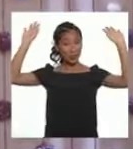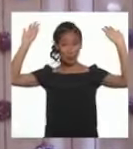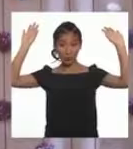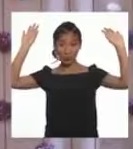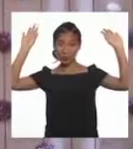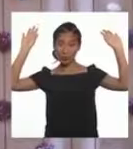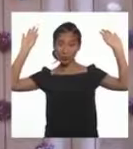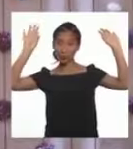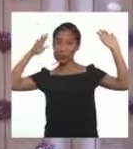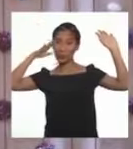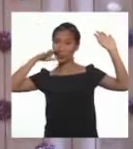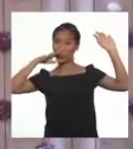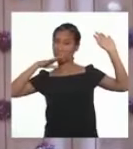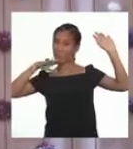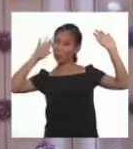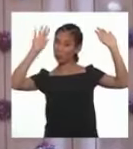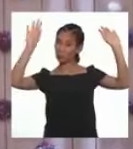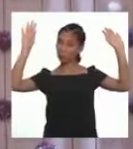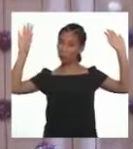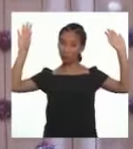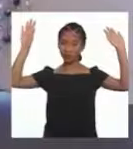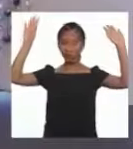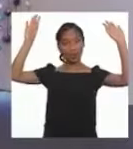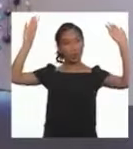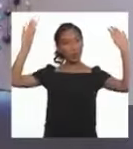y bajamos nuestros brazos lentamente.